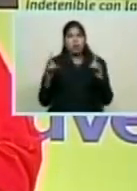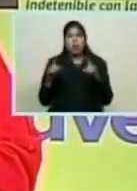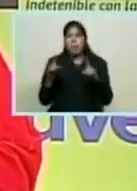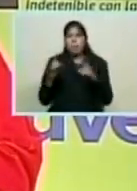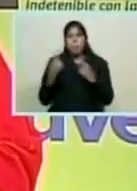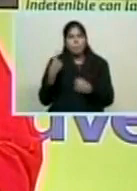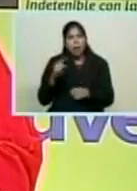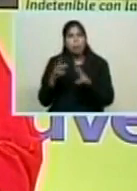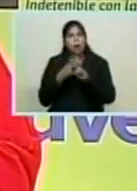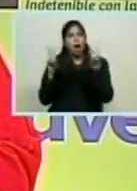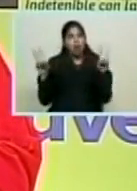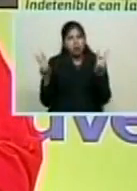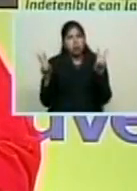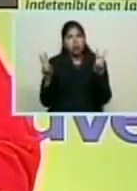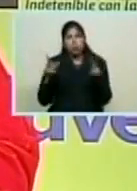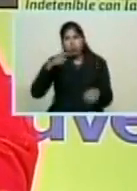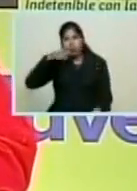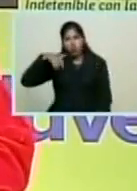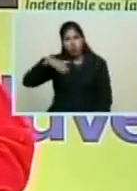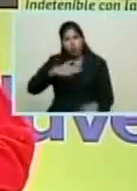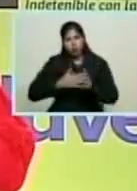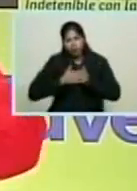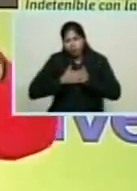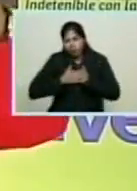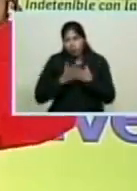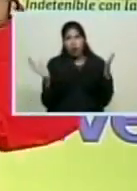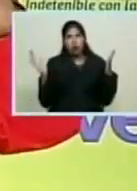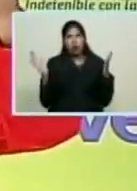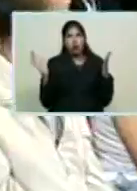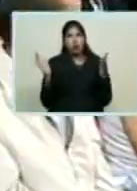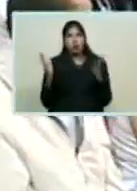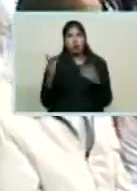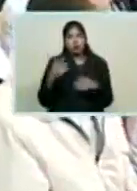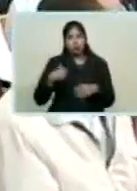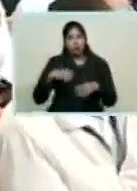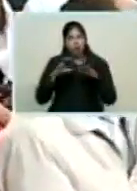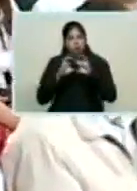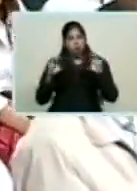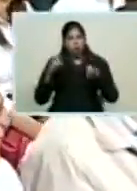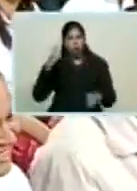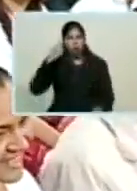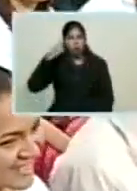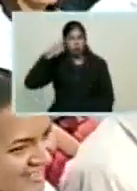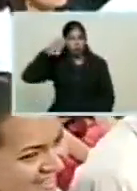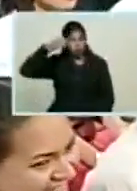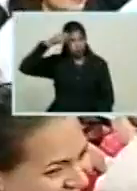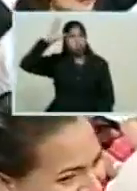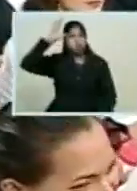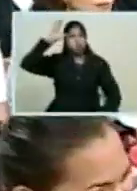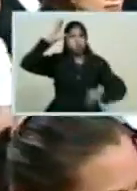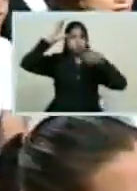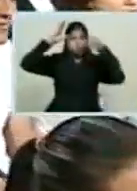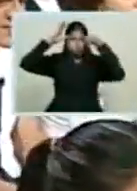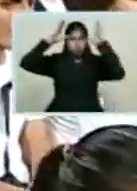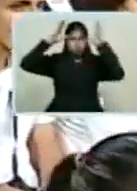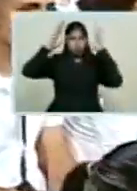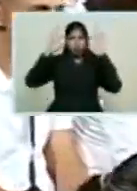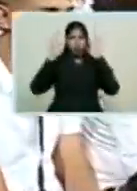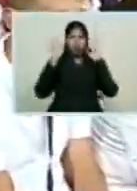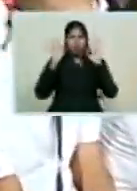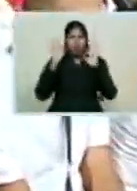paz, la Venezuela de un pueblo solidario, de un pueblo educado, de un pueblo culto, de un pueblo con